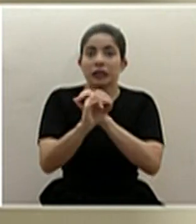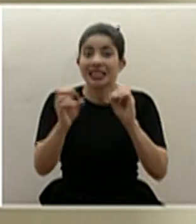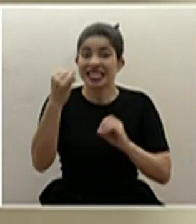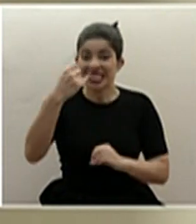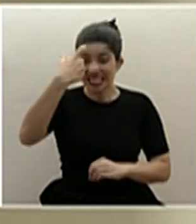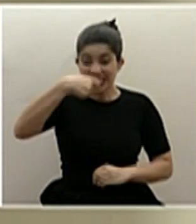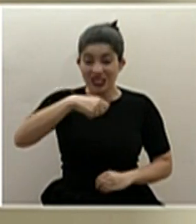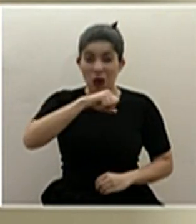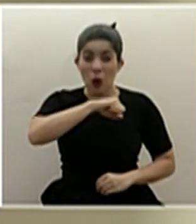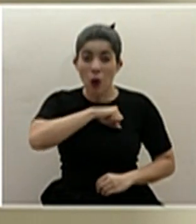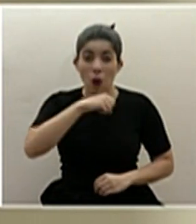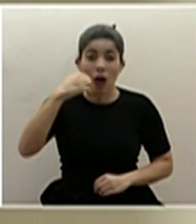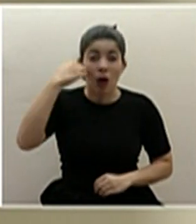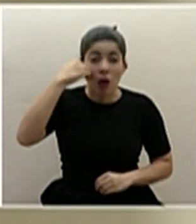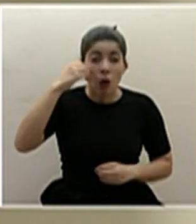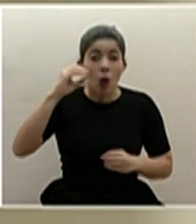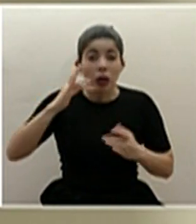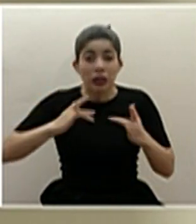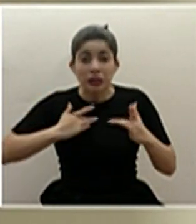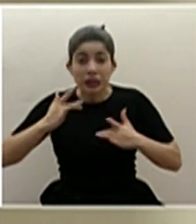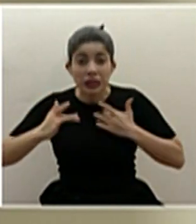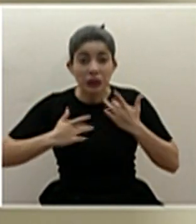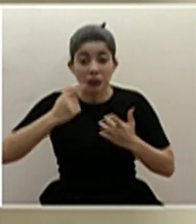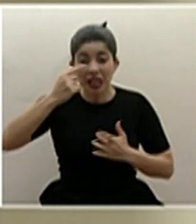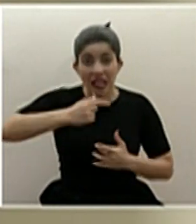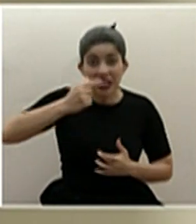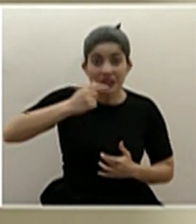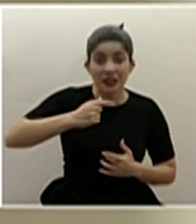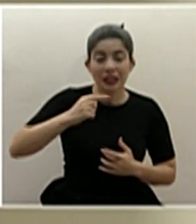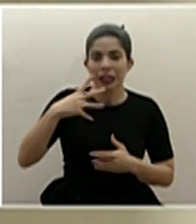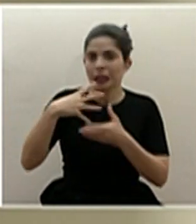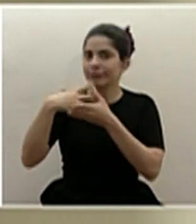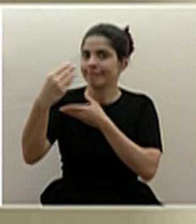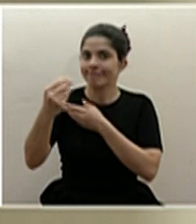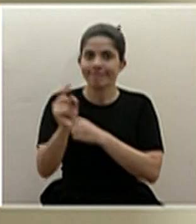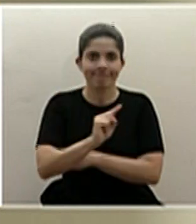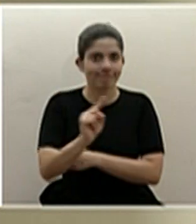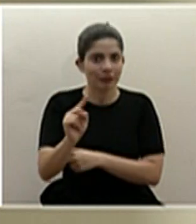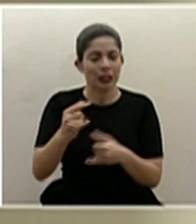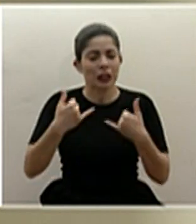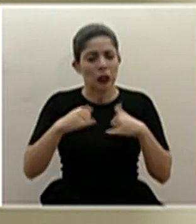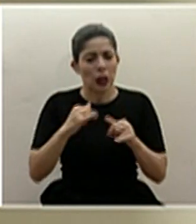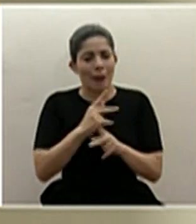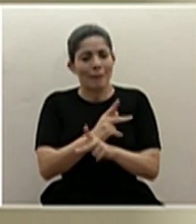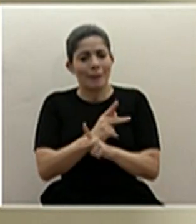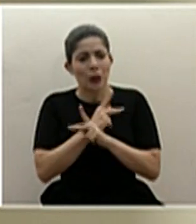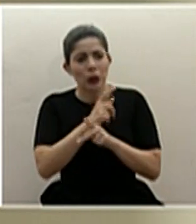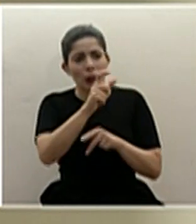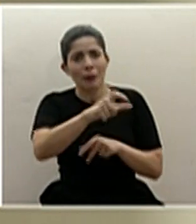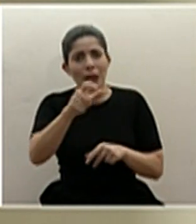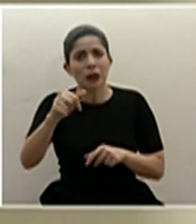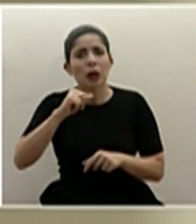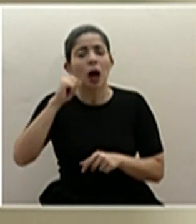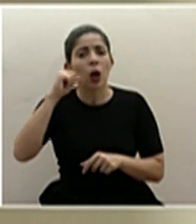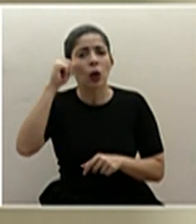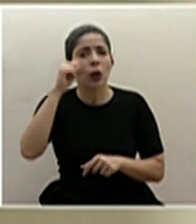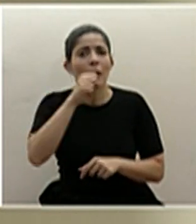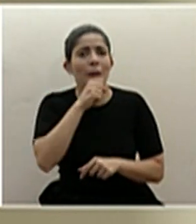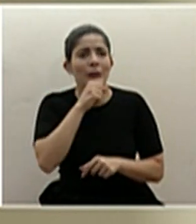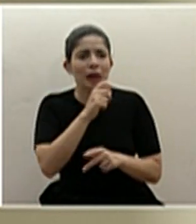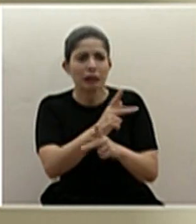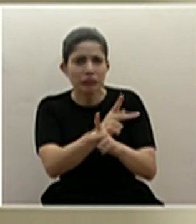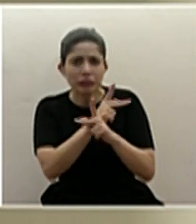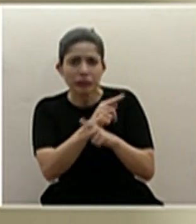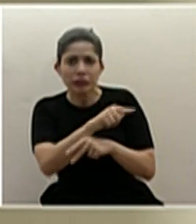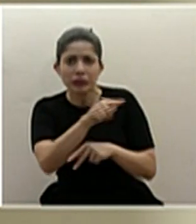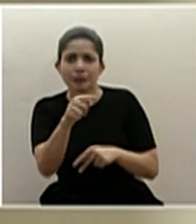tiene tos o fiebre o algún otro síntoma de resfrío o gripe, el hecho de seguir protegiendo a las personas más vulnerables, los adultos mayores, tratar